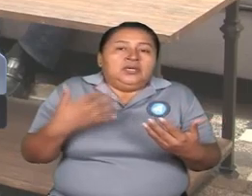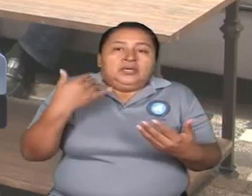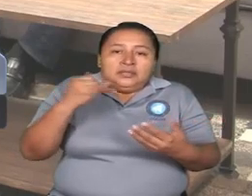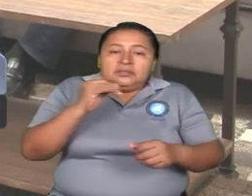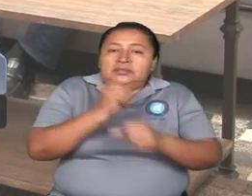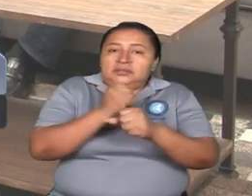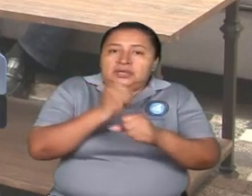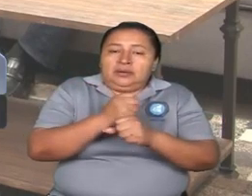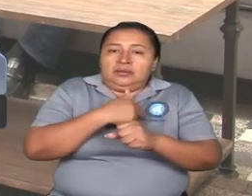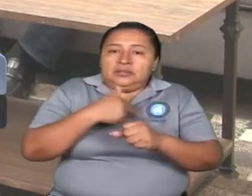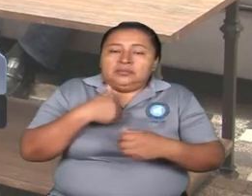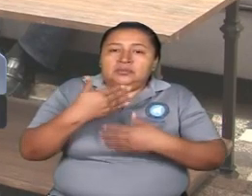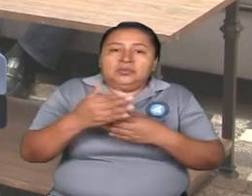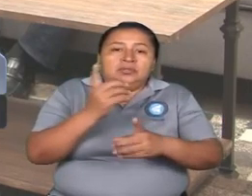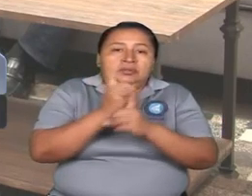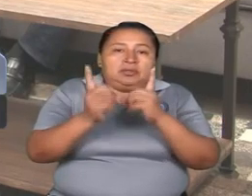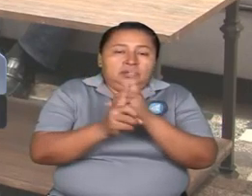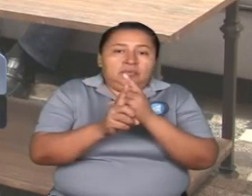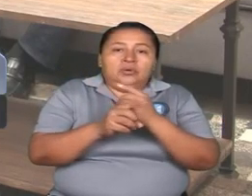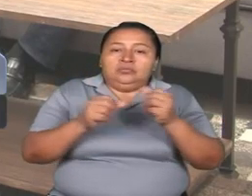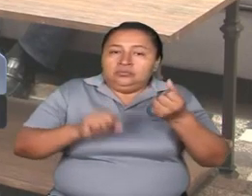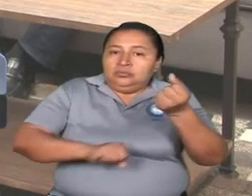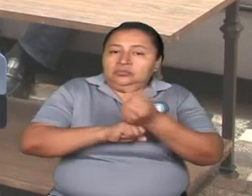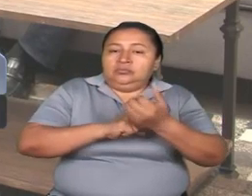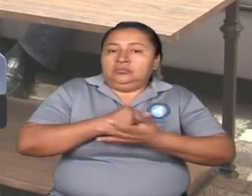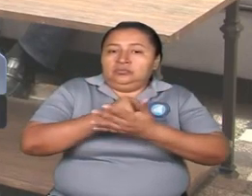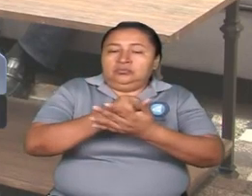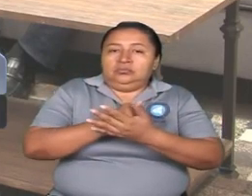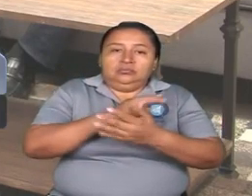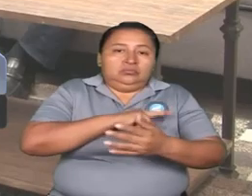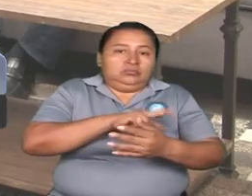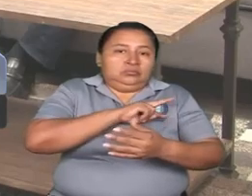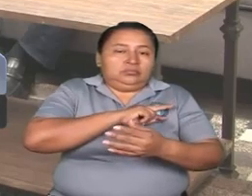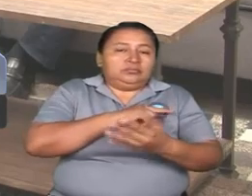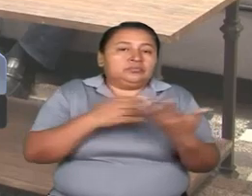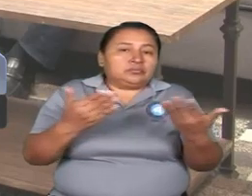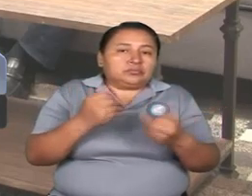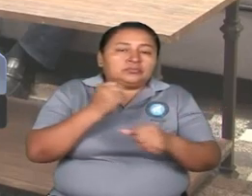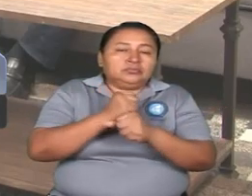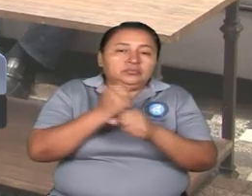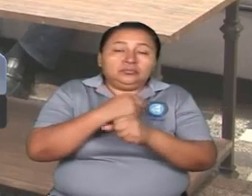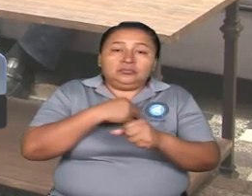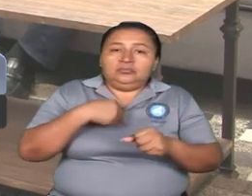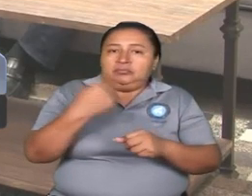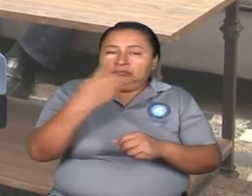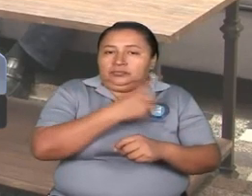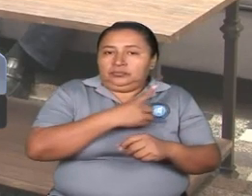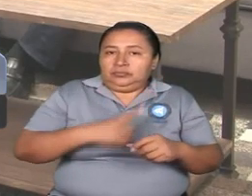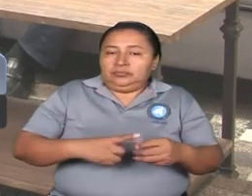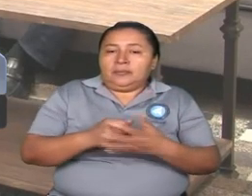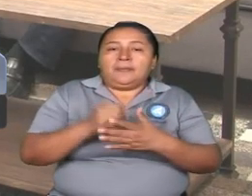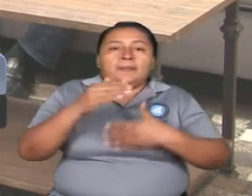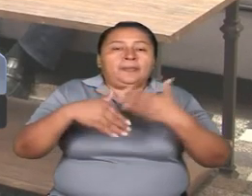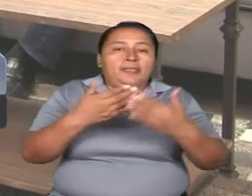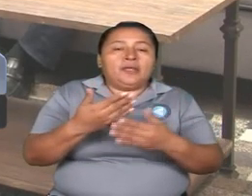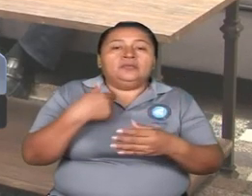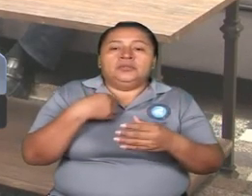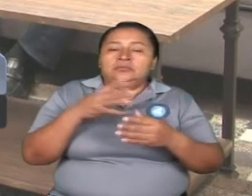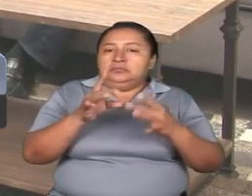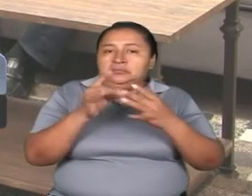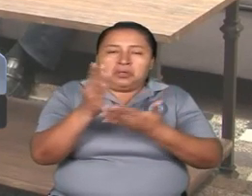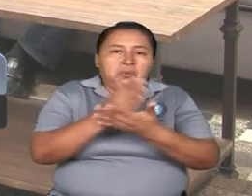trabajo que puede contribuir a valorar el trabajo de un diputado. Y luego están los aparatos